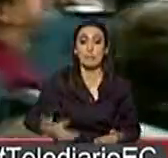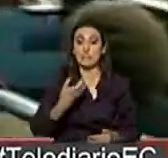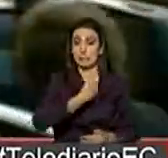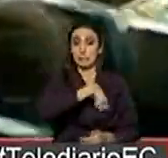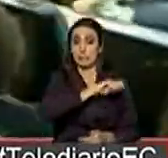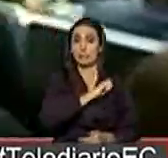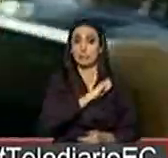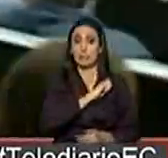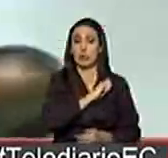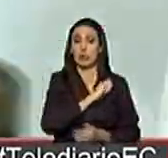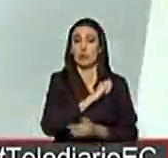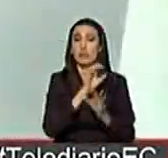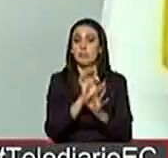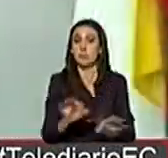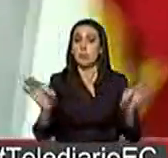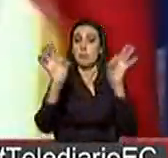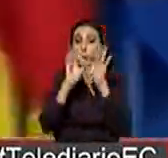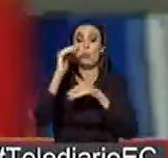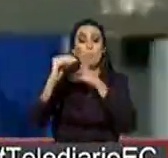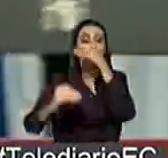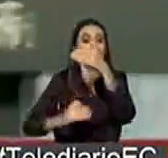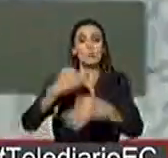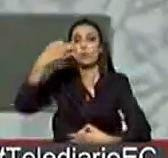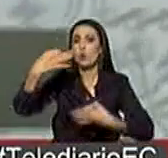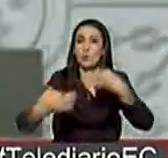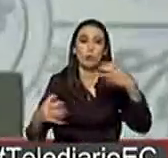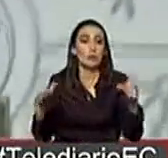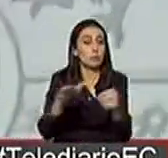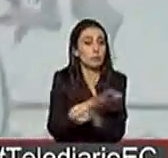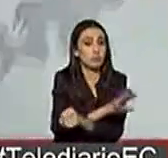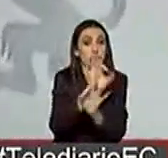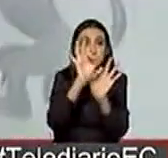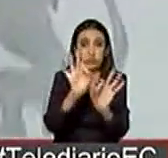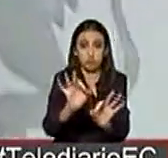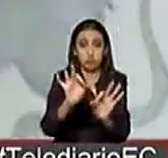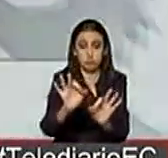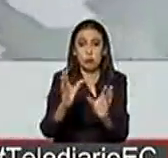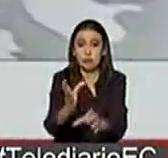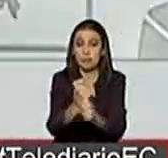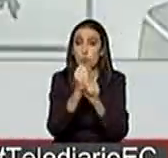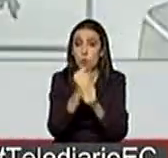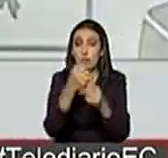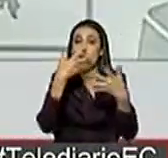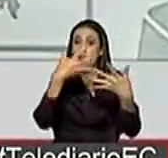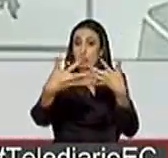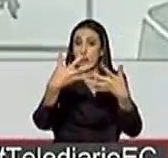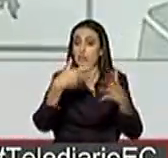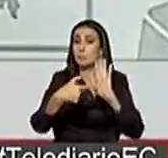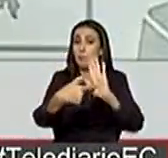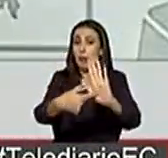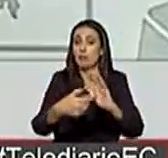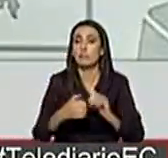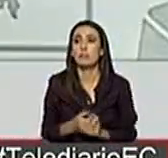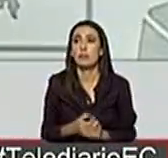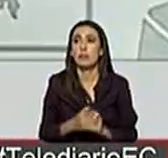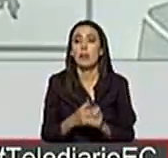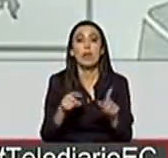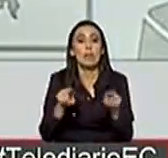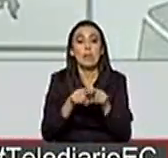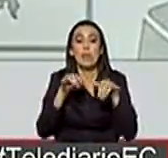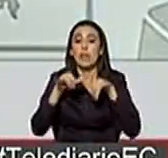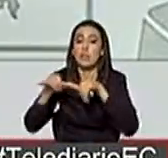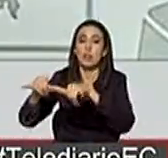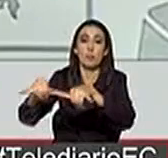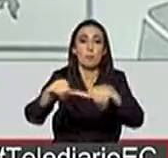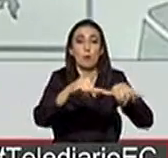español recalcó que el proceso judicial tuvo lugar con plenas garantías y absoluta transparencia y como corresponde a un estado social y democrático de derecho